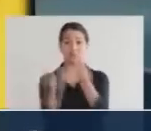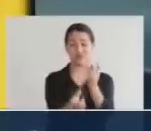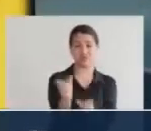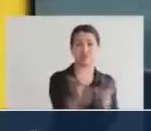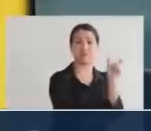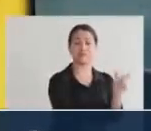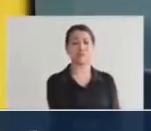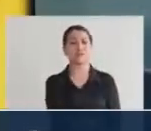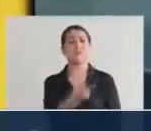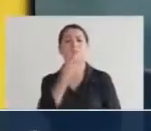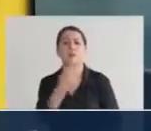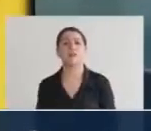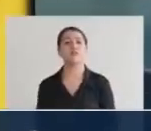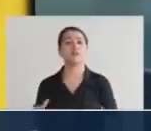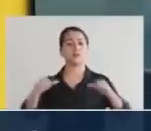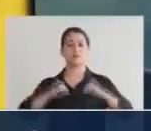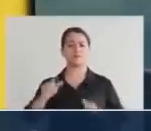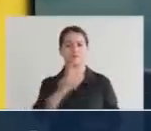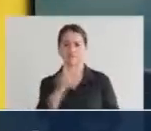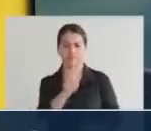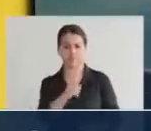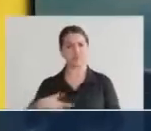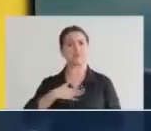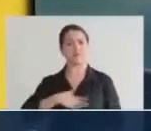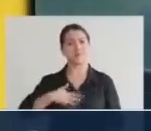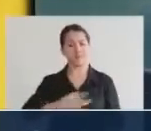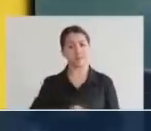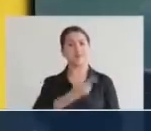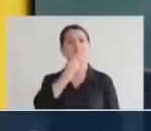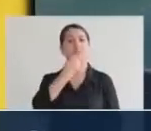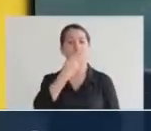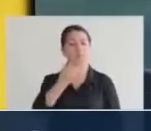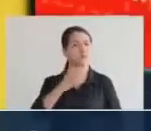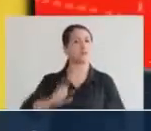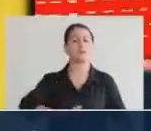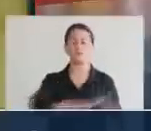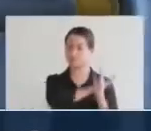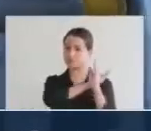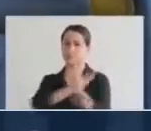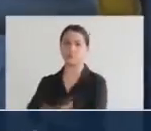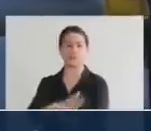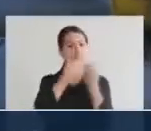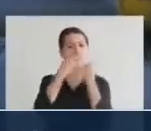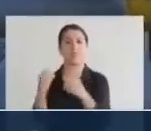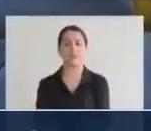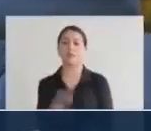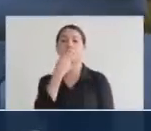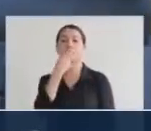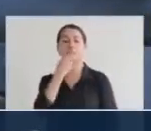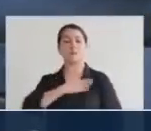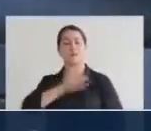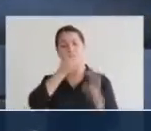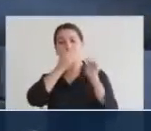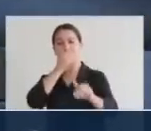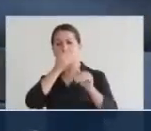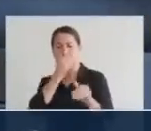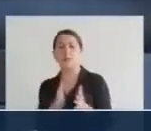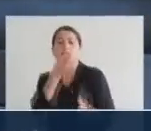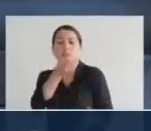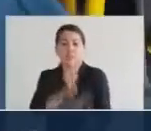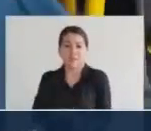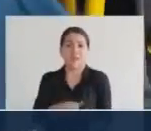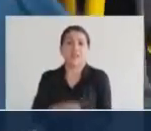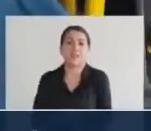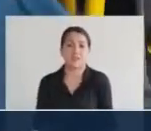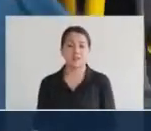Mucha gente anda fumando y yo quiero que el tabaco. Ellos ya vayan dejando mi hip hop. Es muy